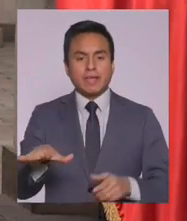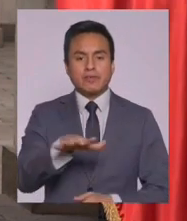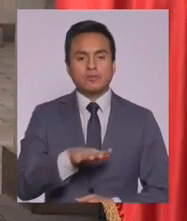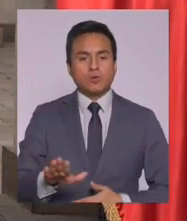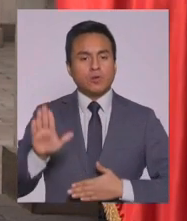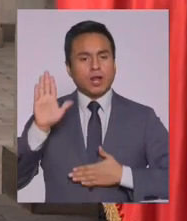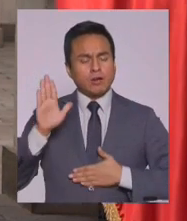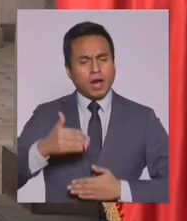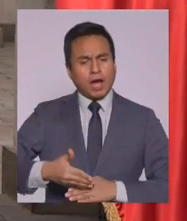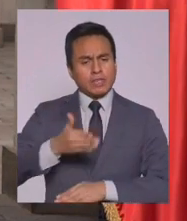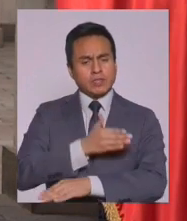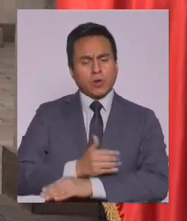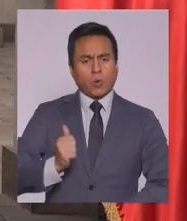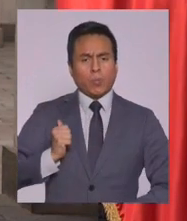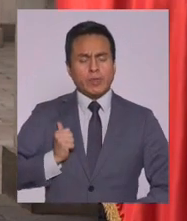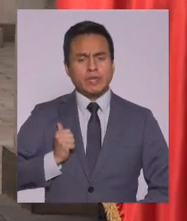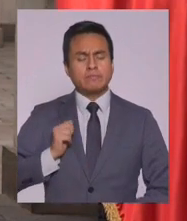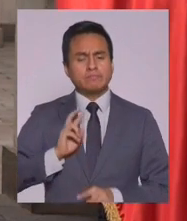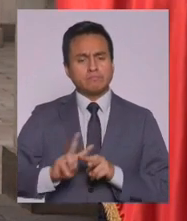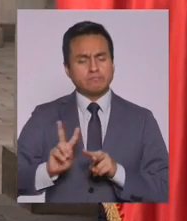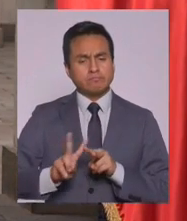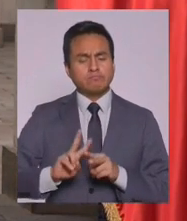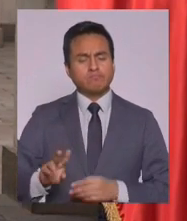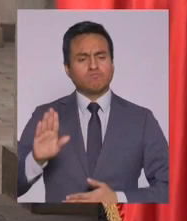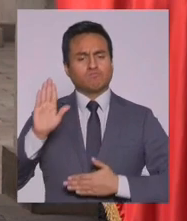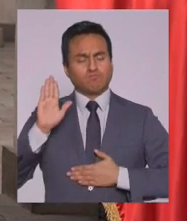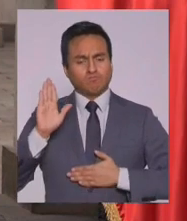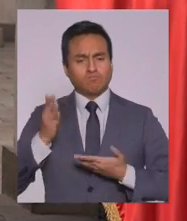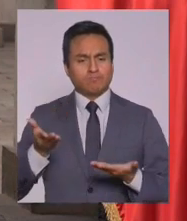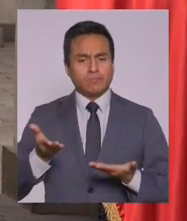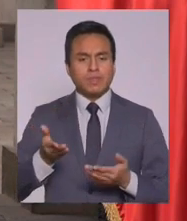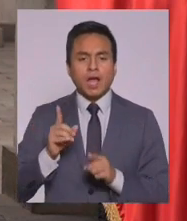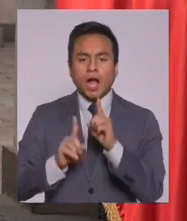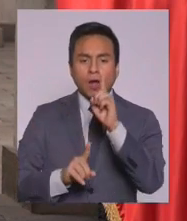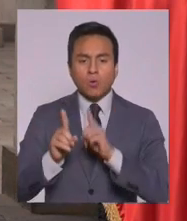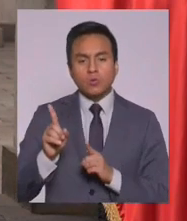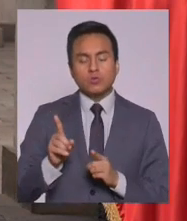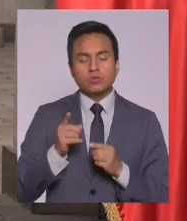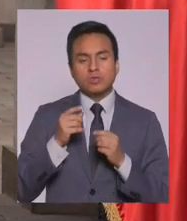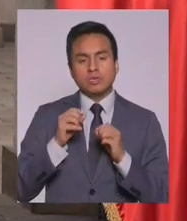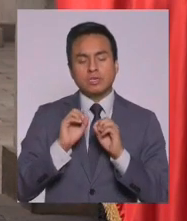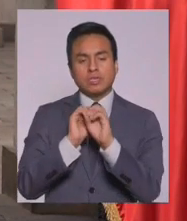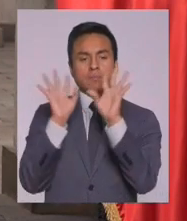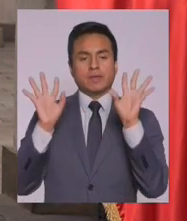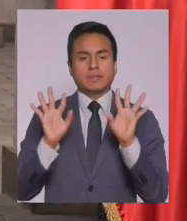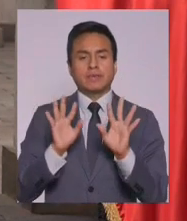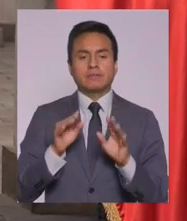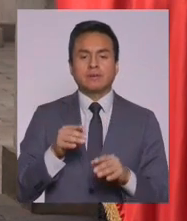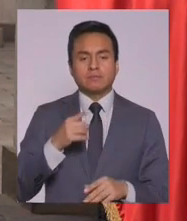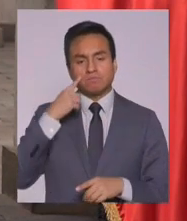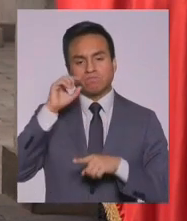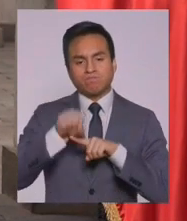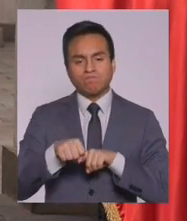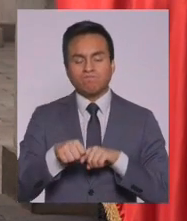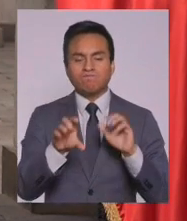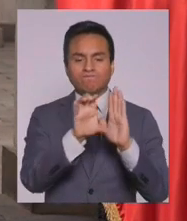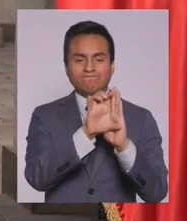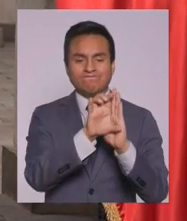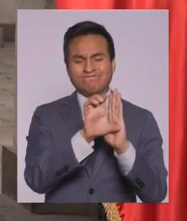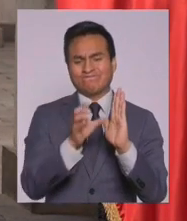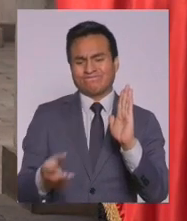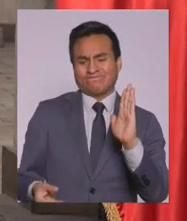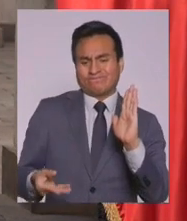juraron cumplir y hacer cumplir. Algunos han reconocido explícitamente la